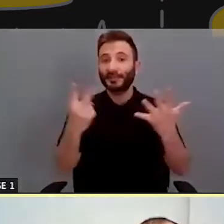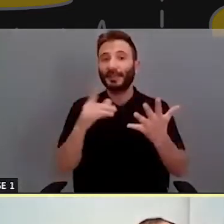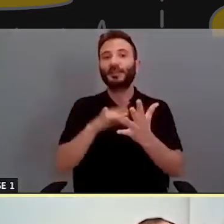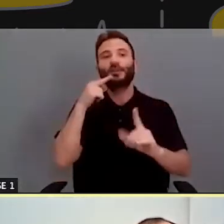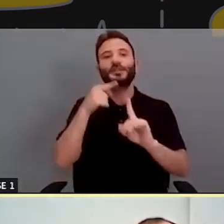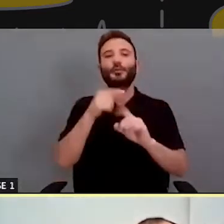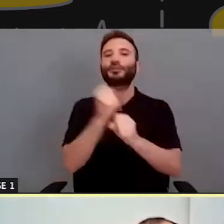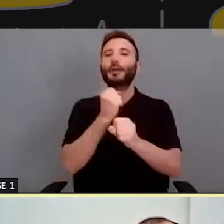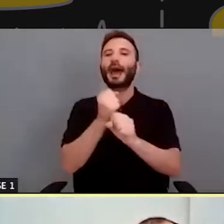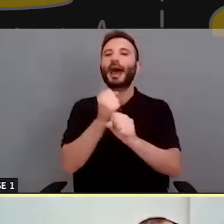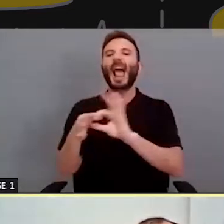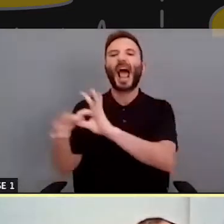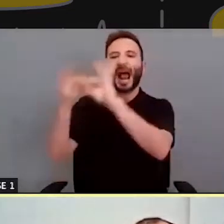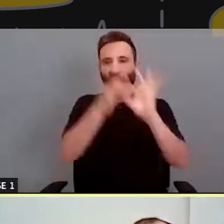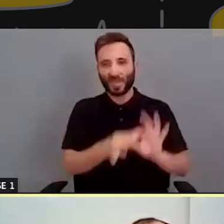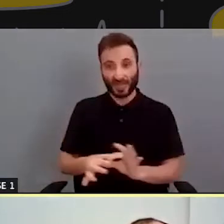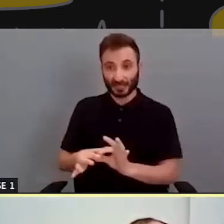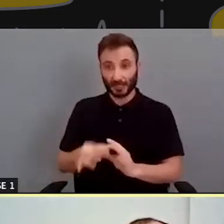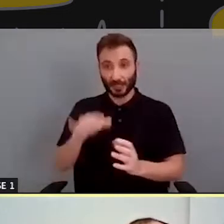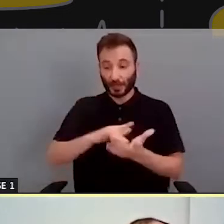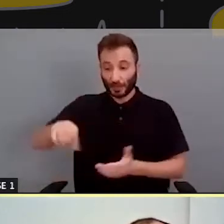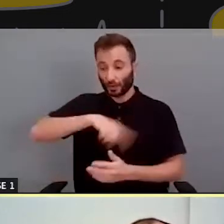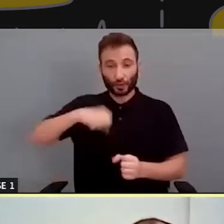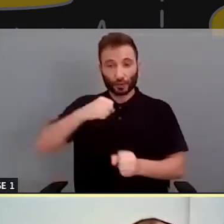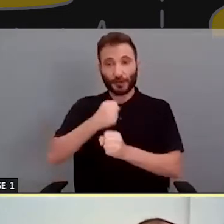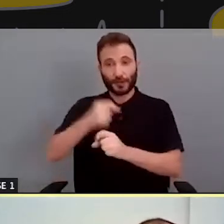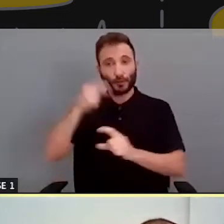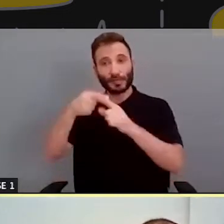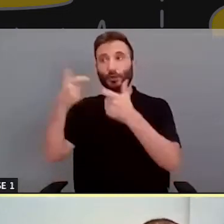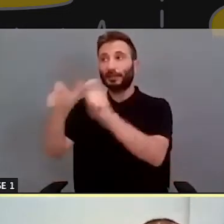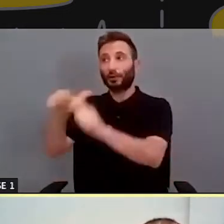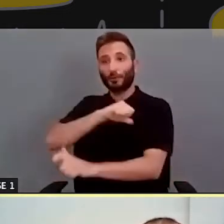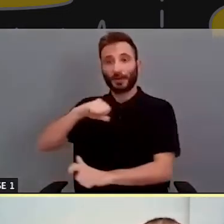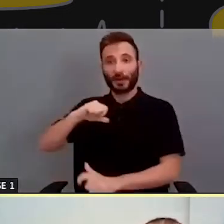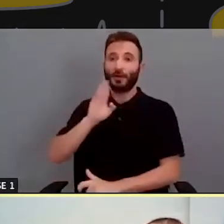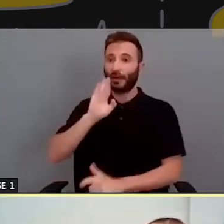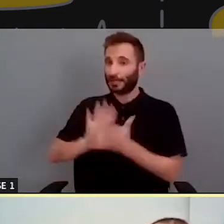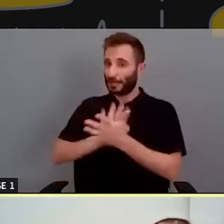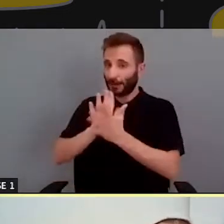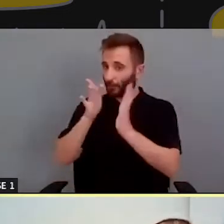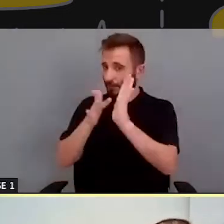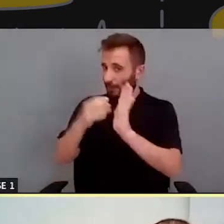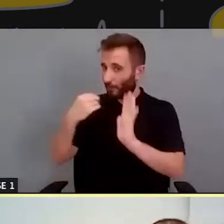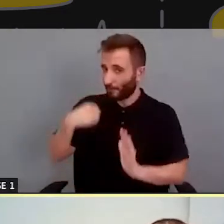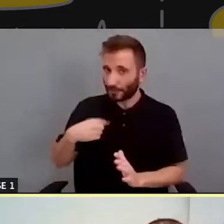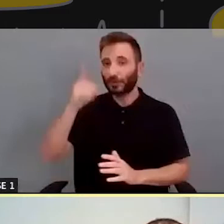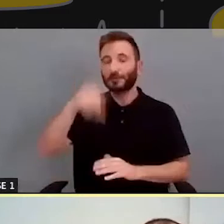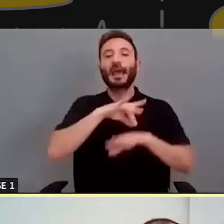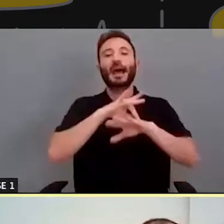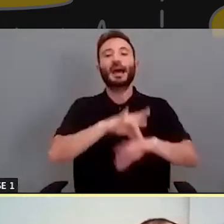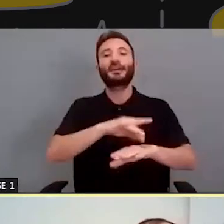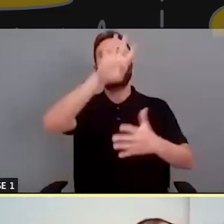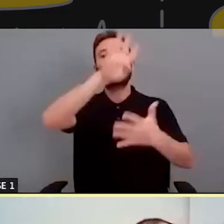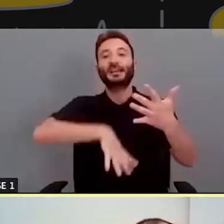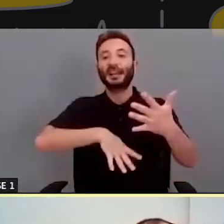Nosotros trabajamos en alianzas con el sector privado, como hemos comentado, con la Agencia Catalana de Turismo, trabajamos